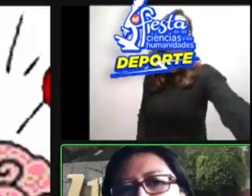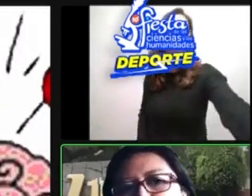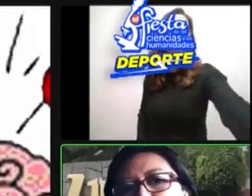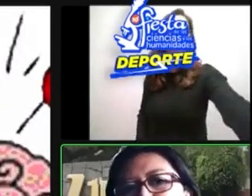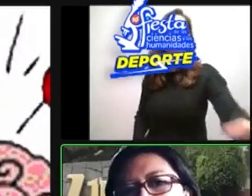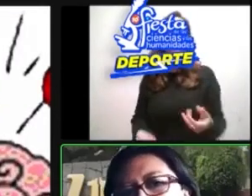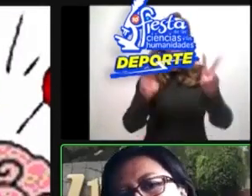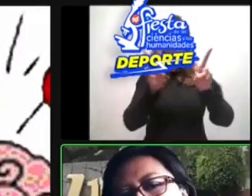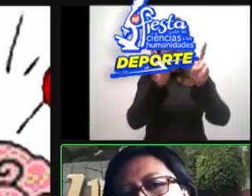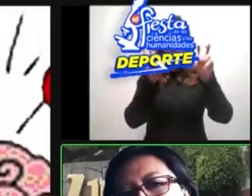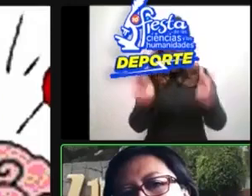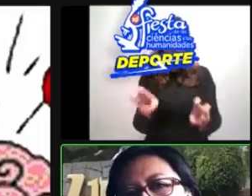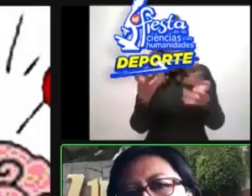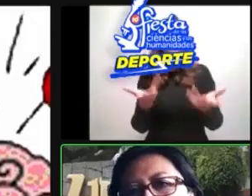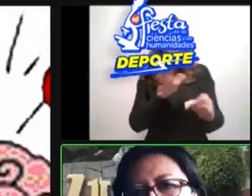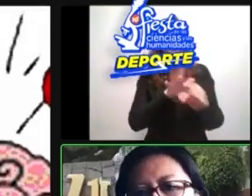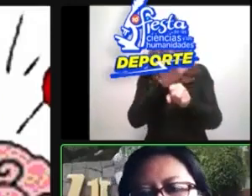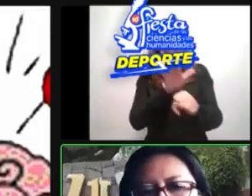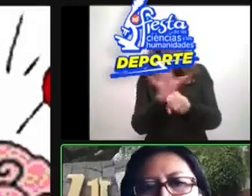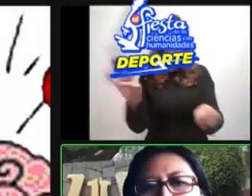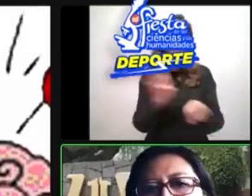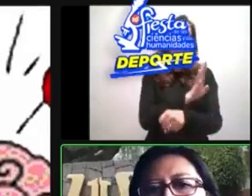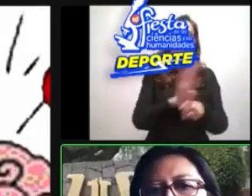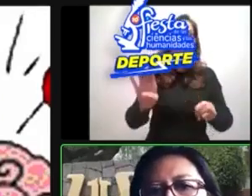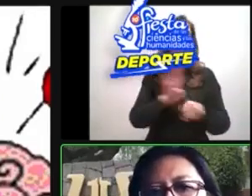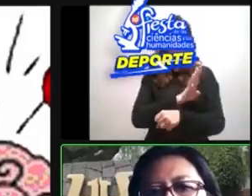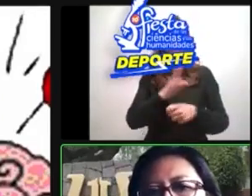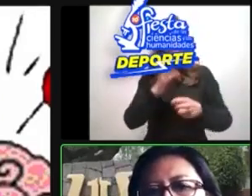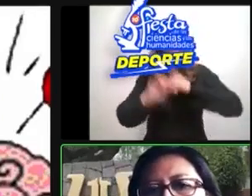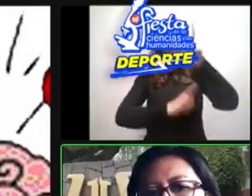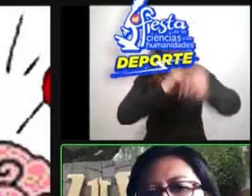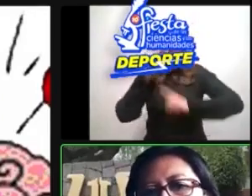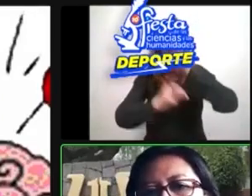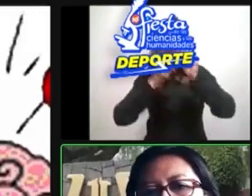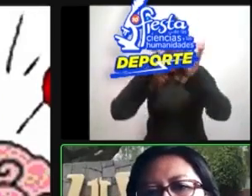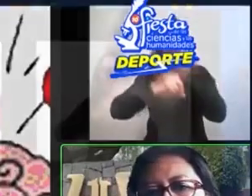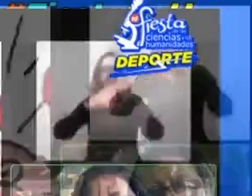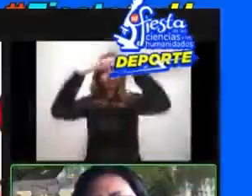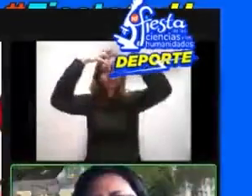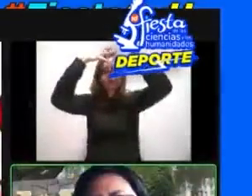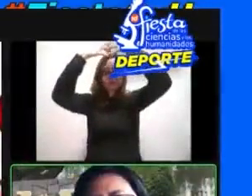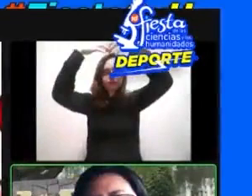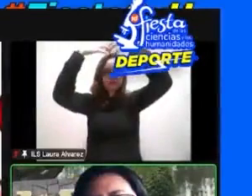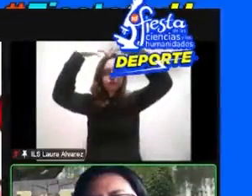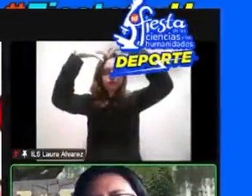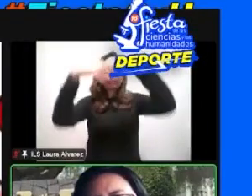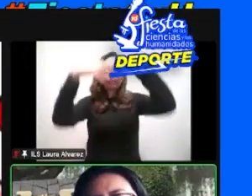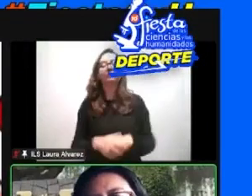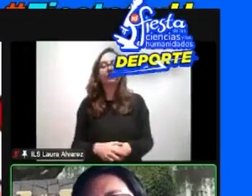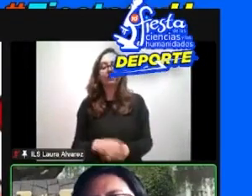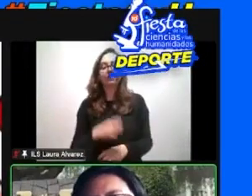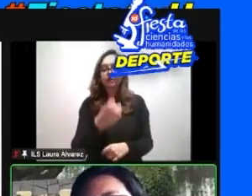precisamente Beneficios de la actividad física en el cerebro. Dentro de esto será importante también estar